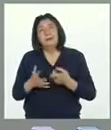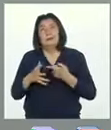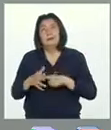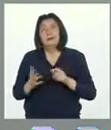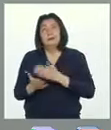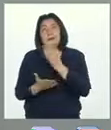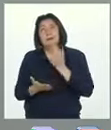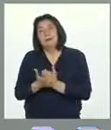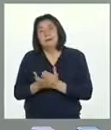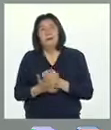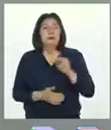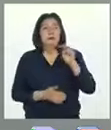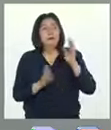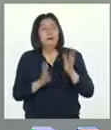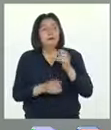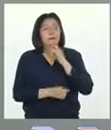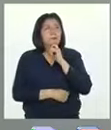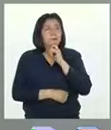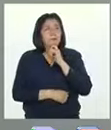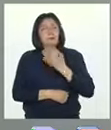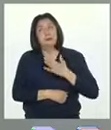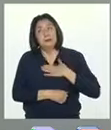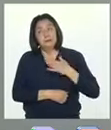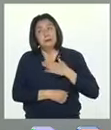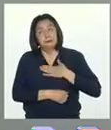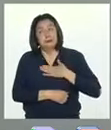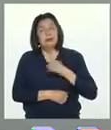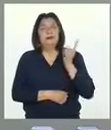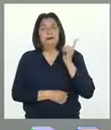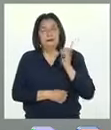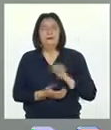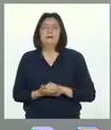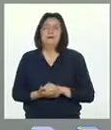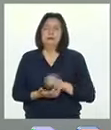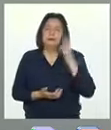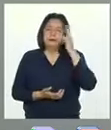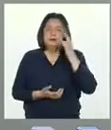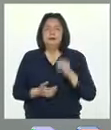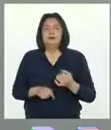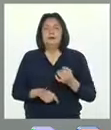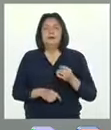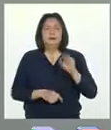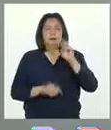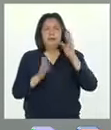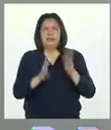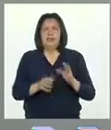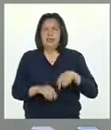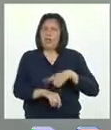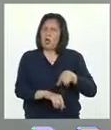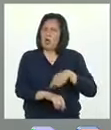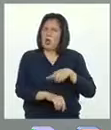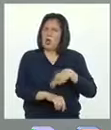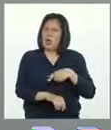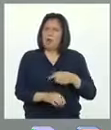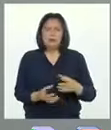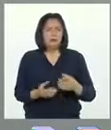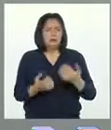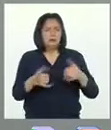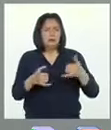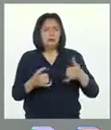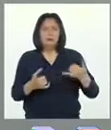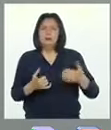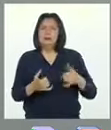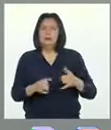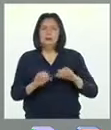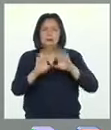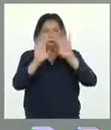el problema de María. Para mí, las causas son que María pasa muchas horas jugando ajedrez